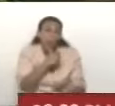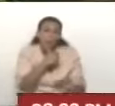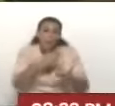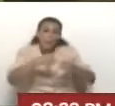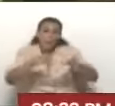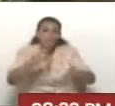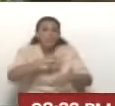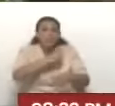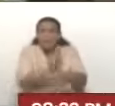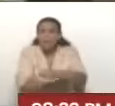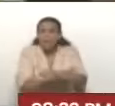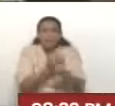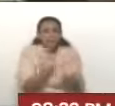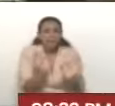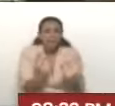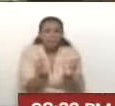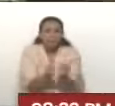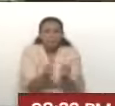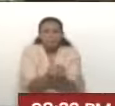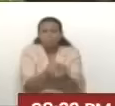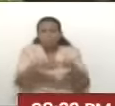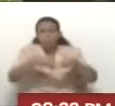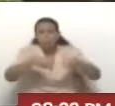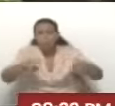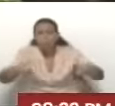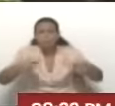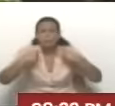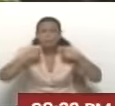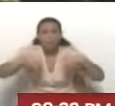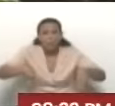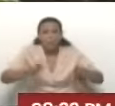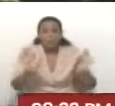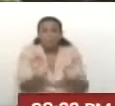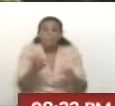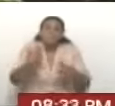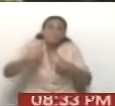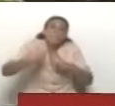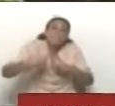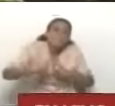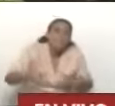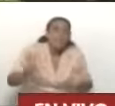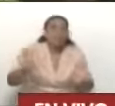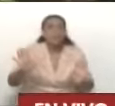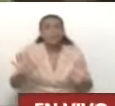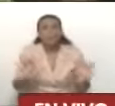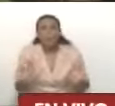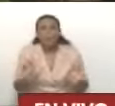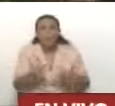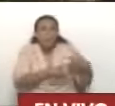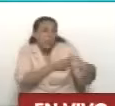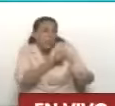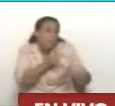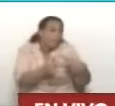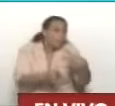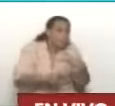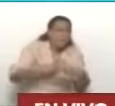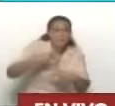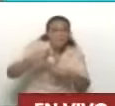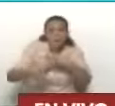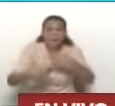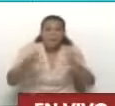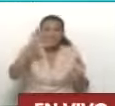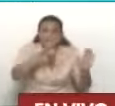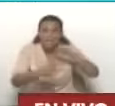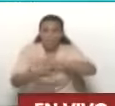materia orgánica, son unos suelos ácidos. Sin embargo, fíjese, producto de la ciencia